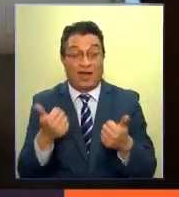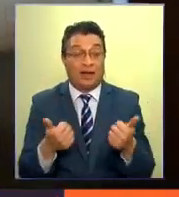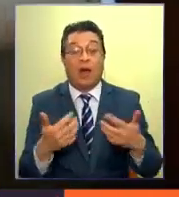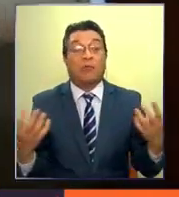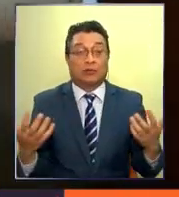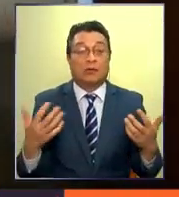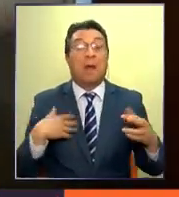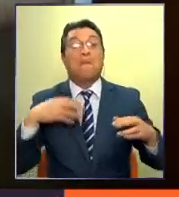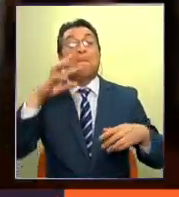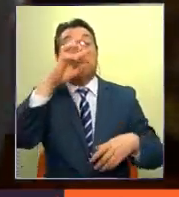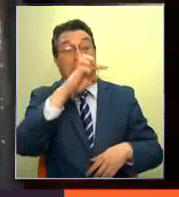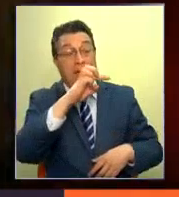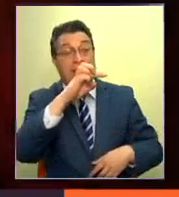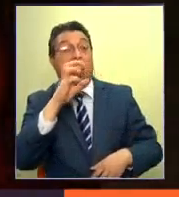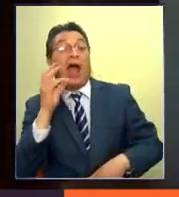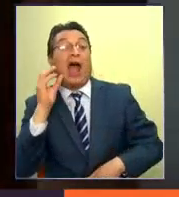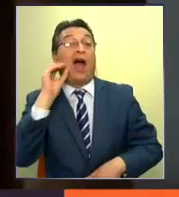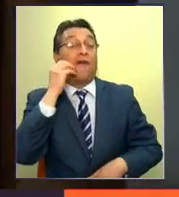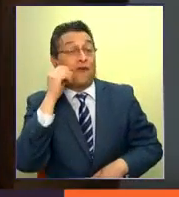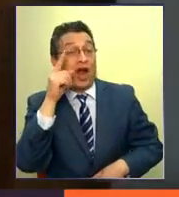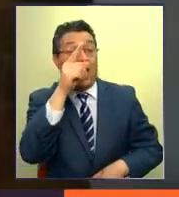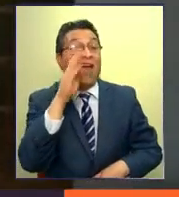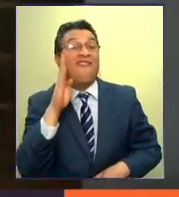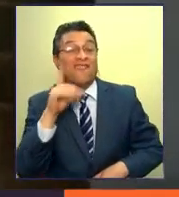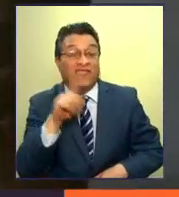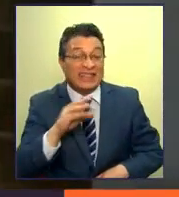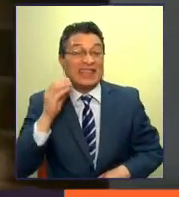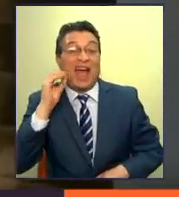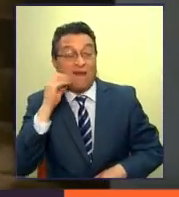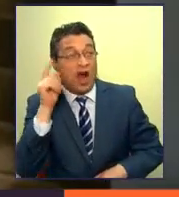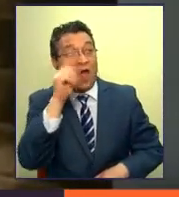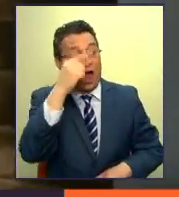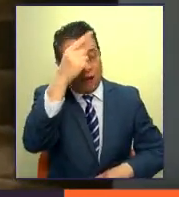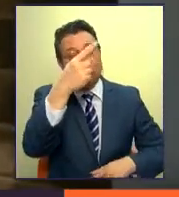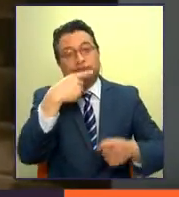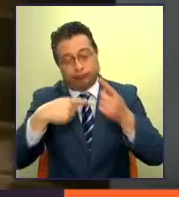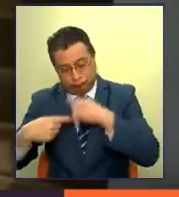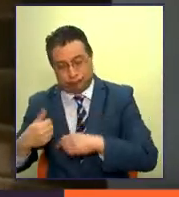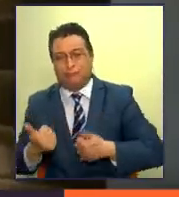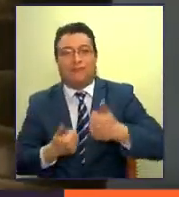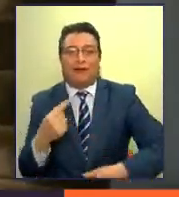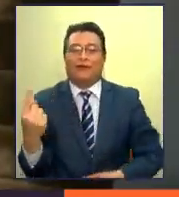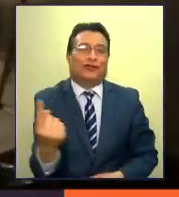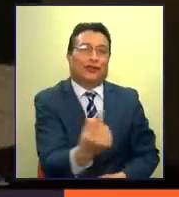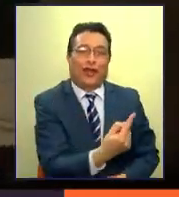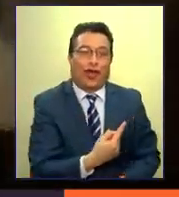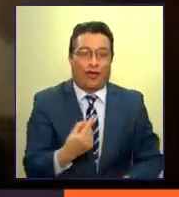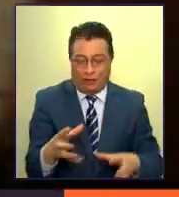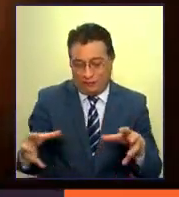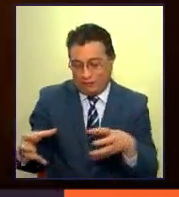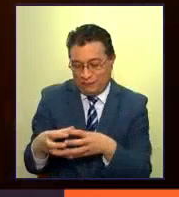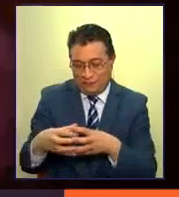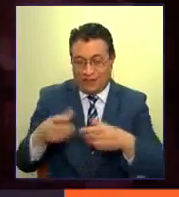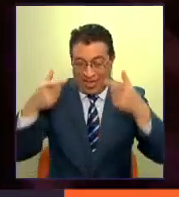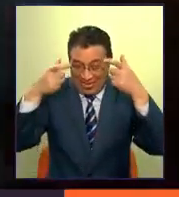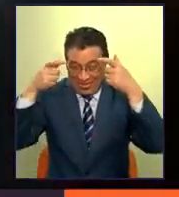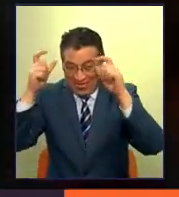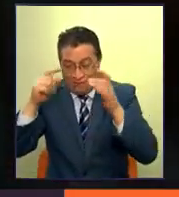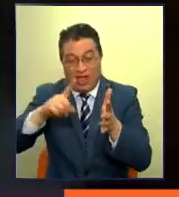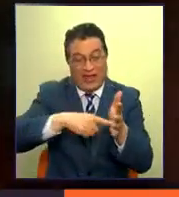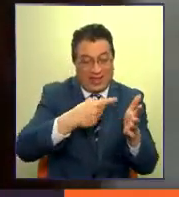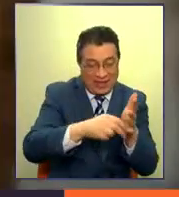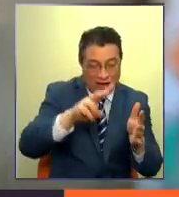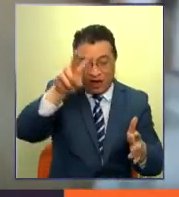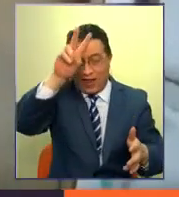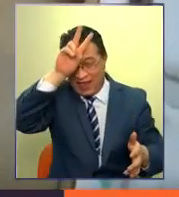sus padres, sus abuelos y sus bisabuelos. En la cofradía que eligió por la cual danzar, porque hay diablos, gitanos, indios,